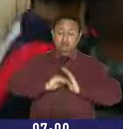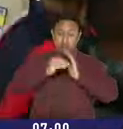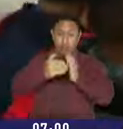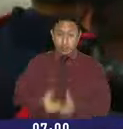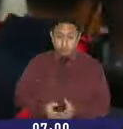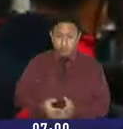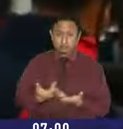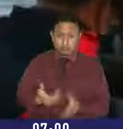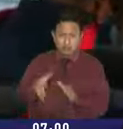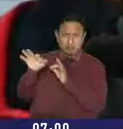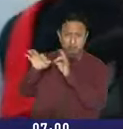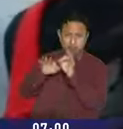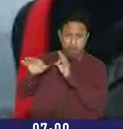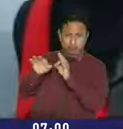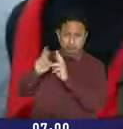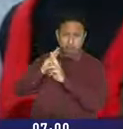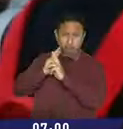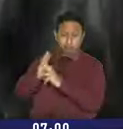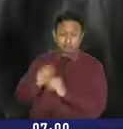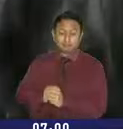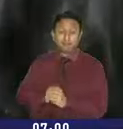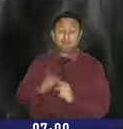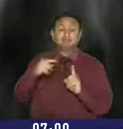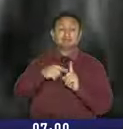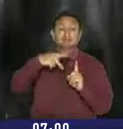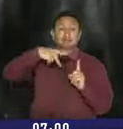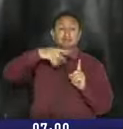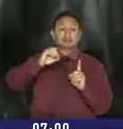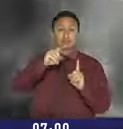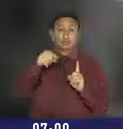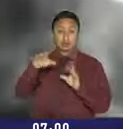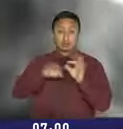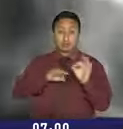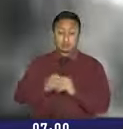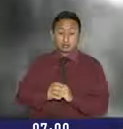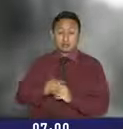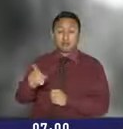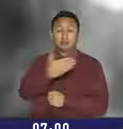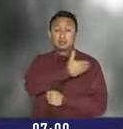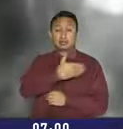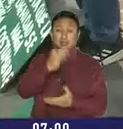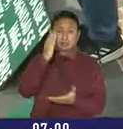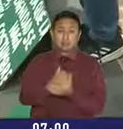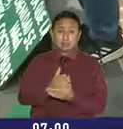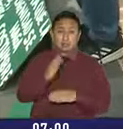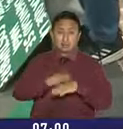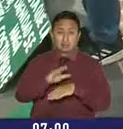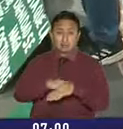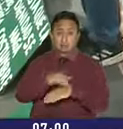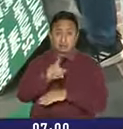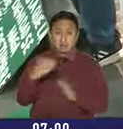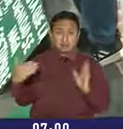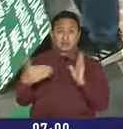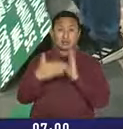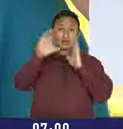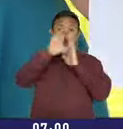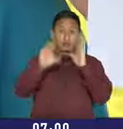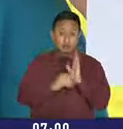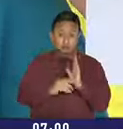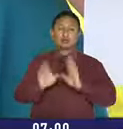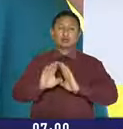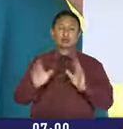indicó que el veto del presidente Lasso no es por inconstitucional o inconstitucionalidad. Pide a la Corte inhibirse de